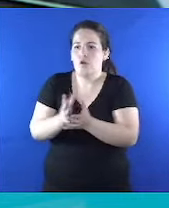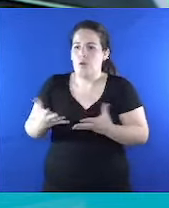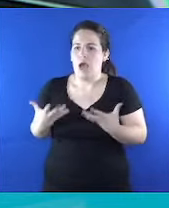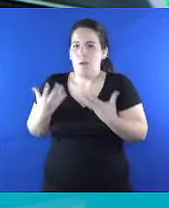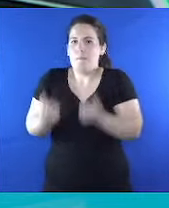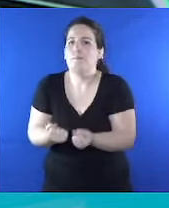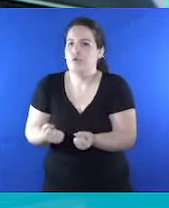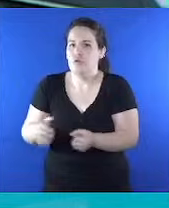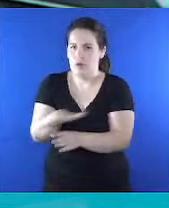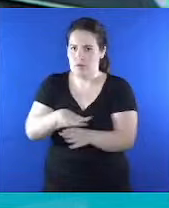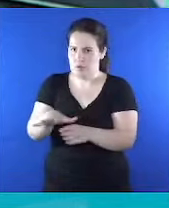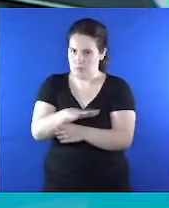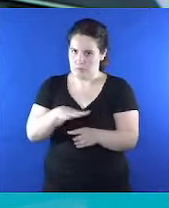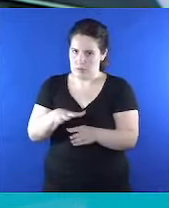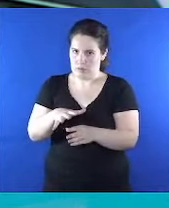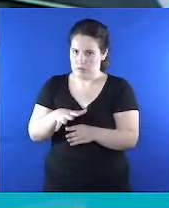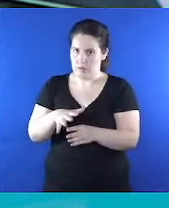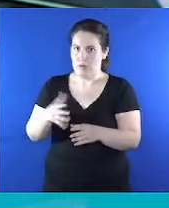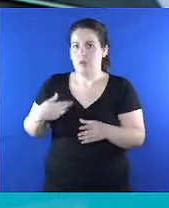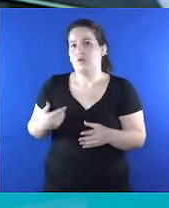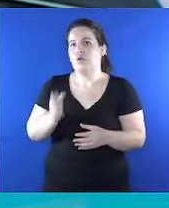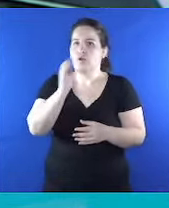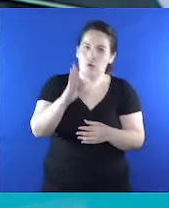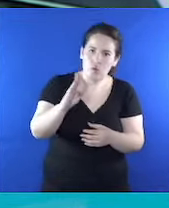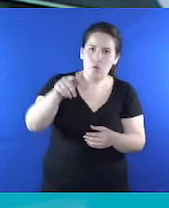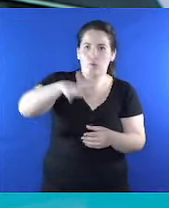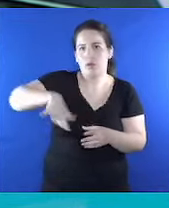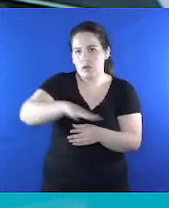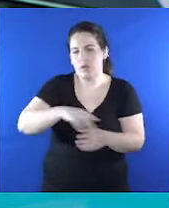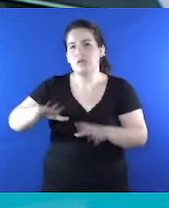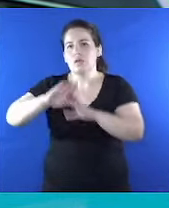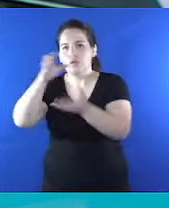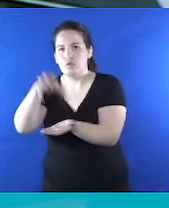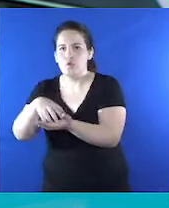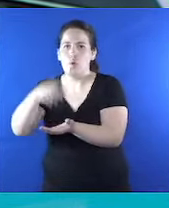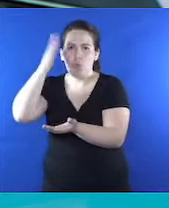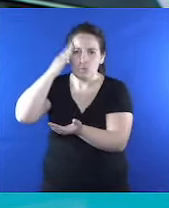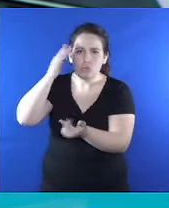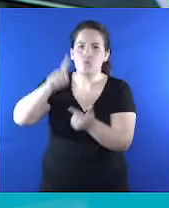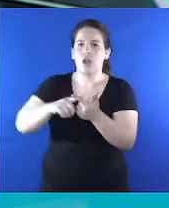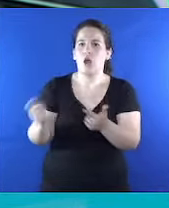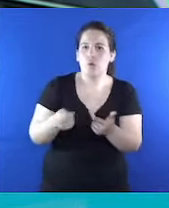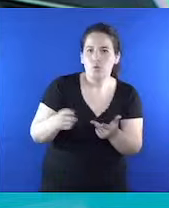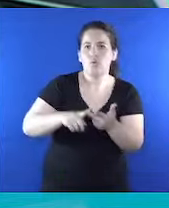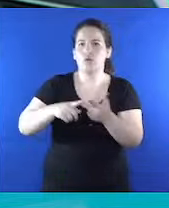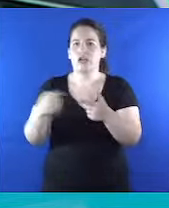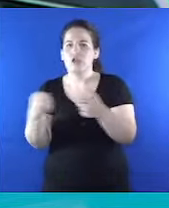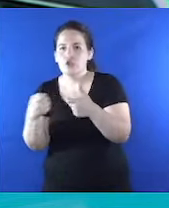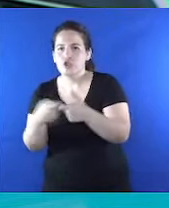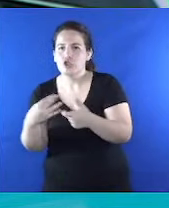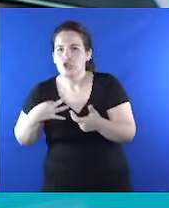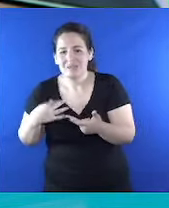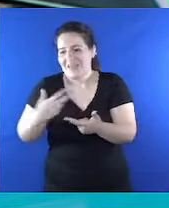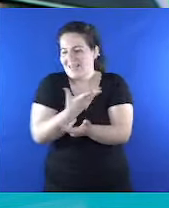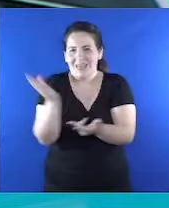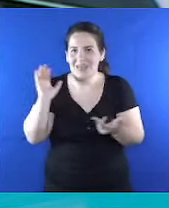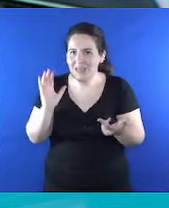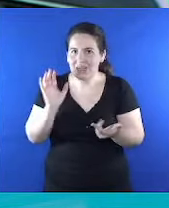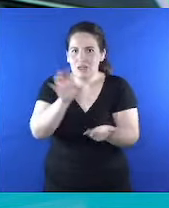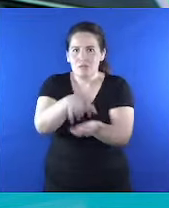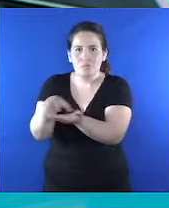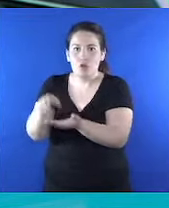la comunidad y es así digo los clubes de barrios los centros culturales los centros jubilados las asociaciones civiles en general hoy